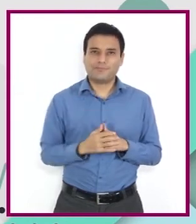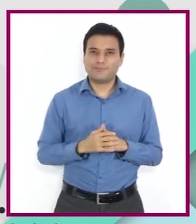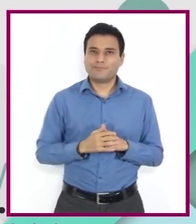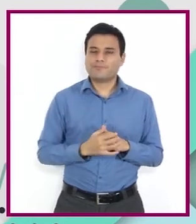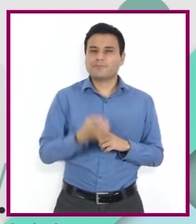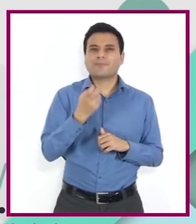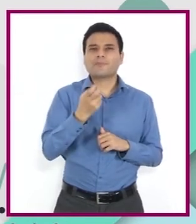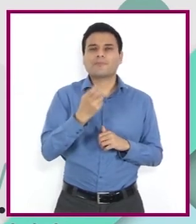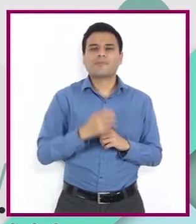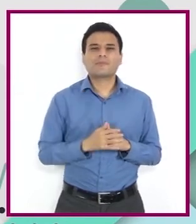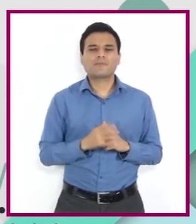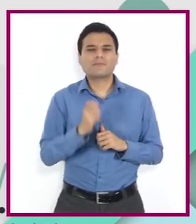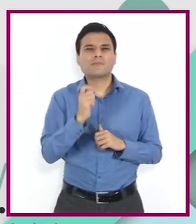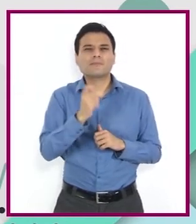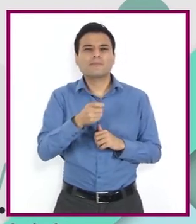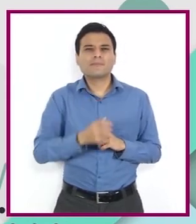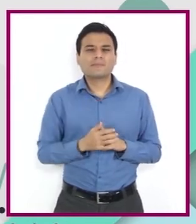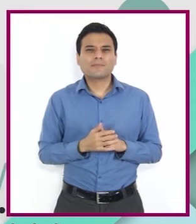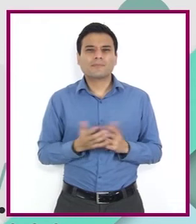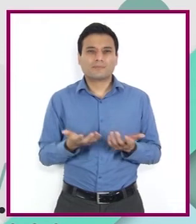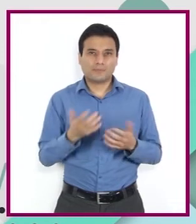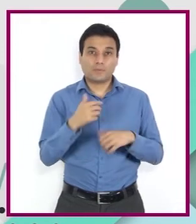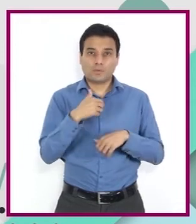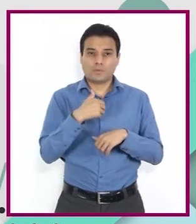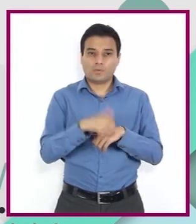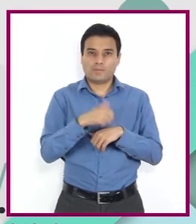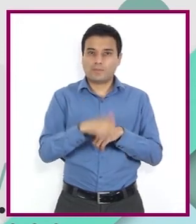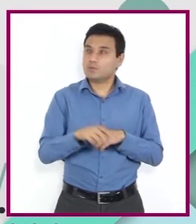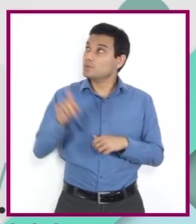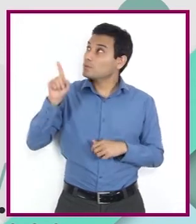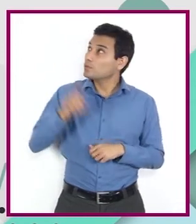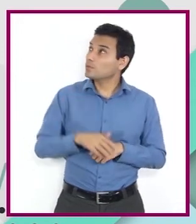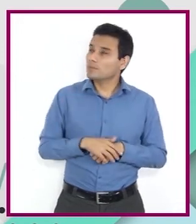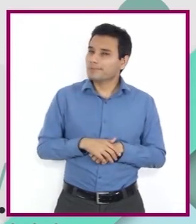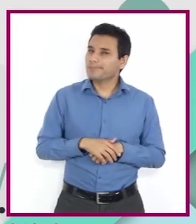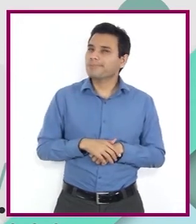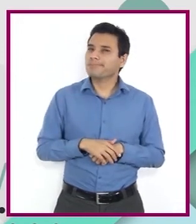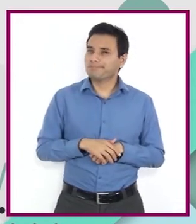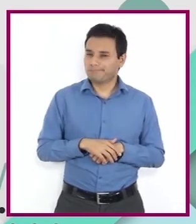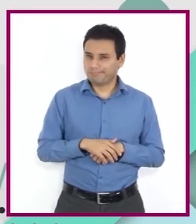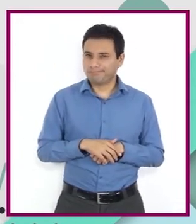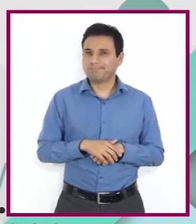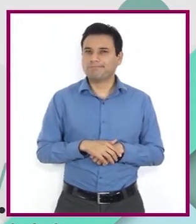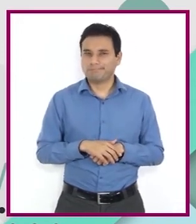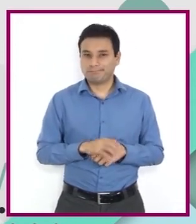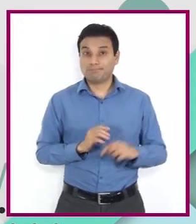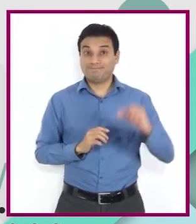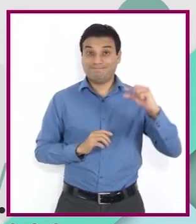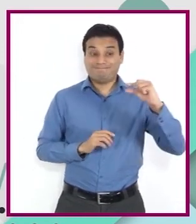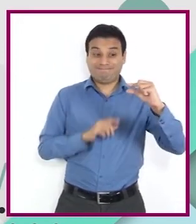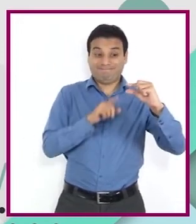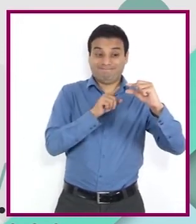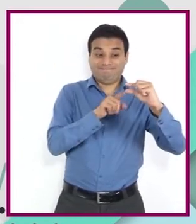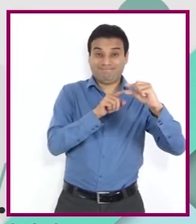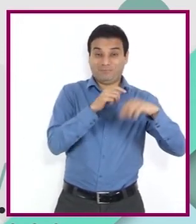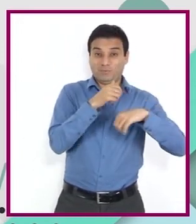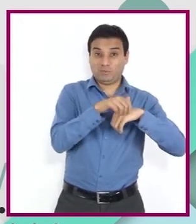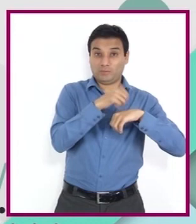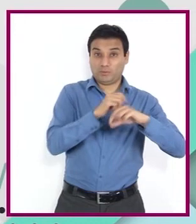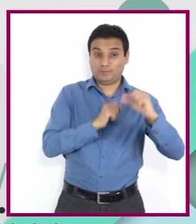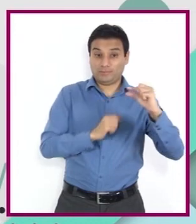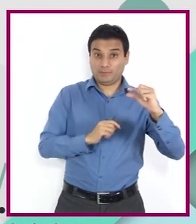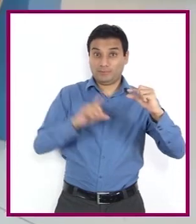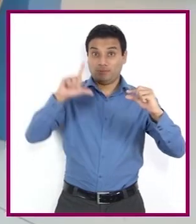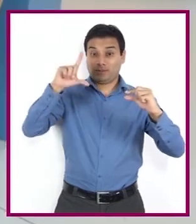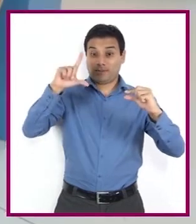tanto, podemos decir que los datos de la tabla son inversamente proporcionales porque el producto de sus variables es